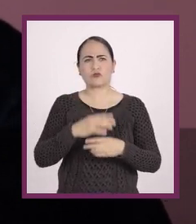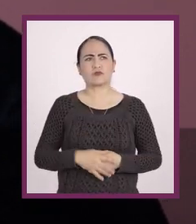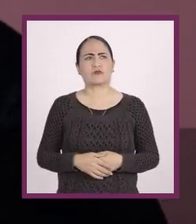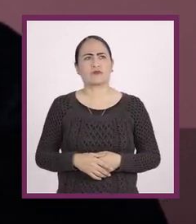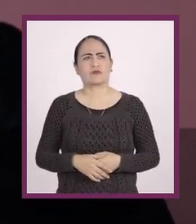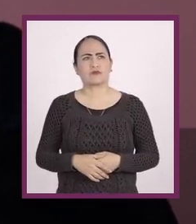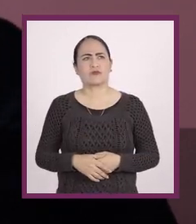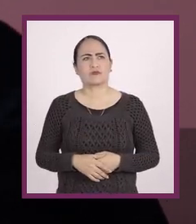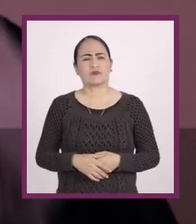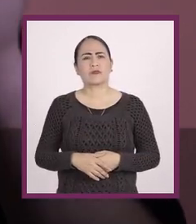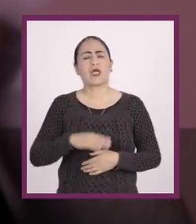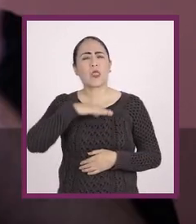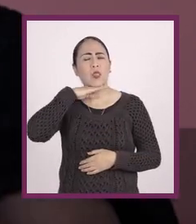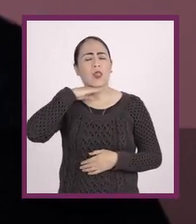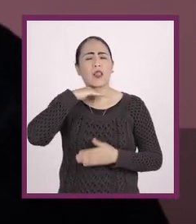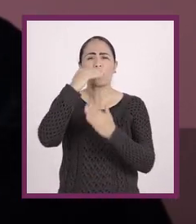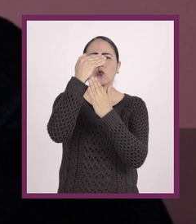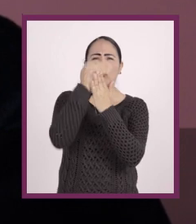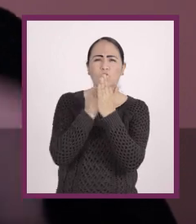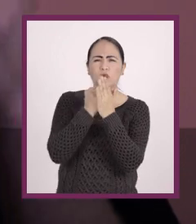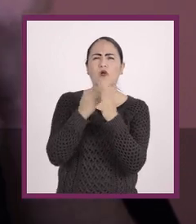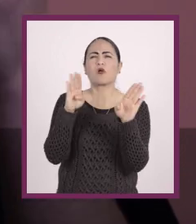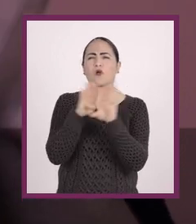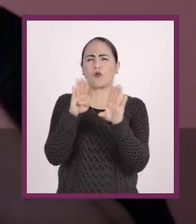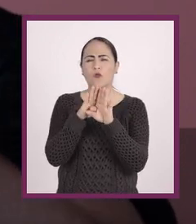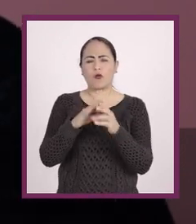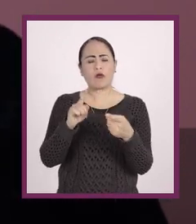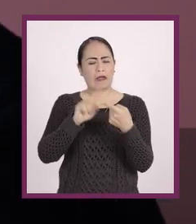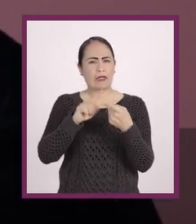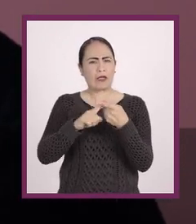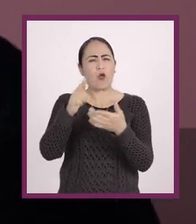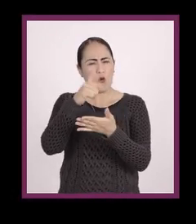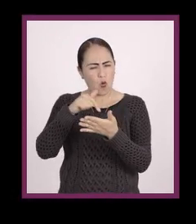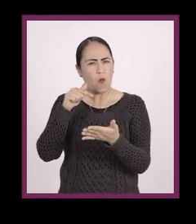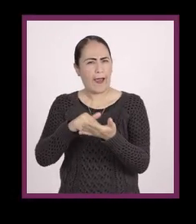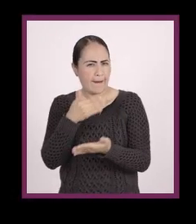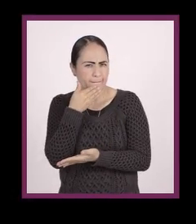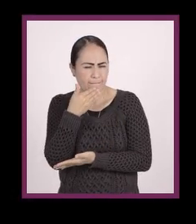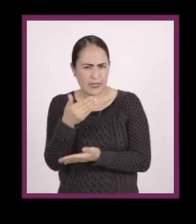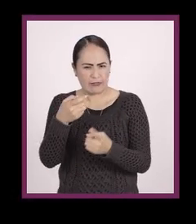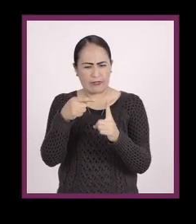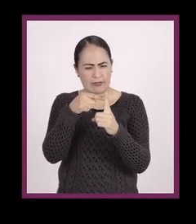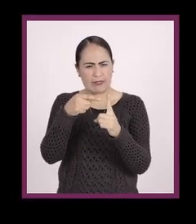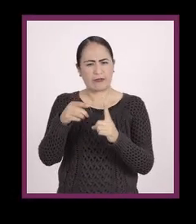minimizar distracciones el primero es tener un lugar adecuado para estudiar